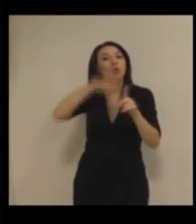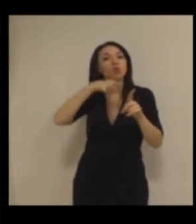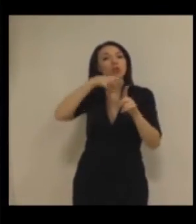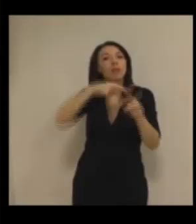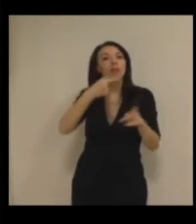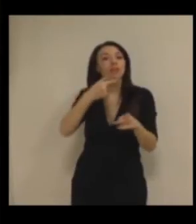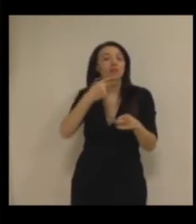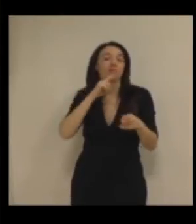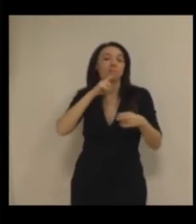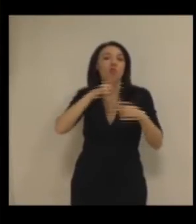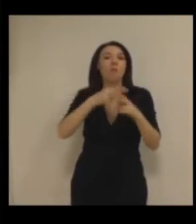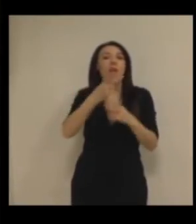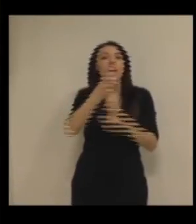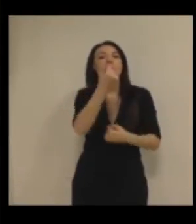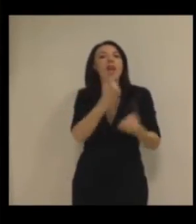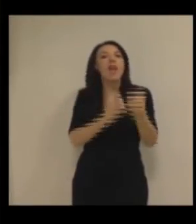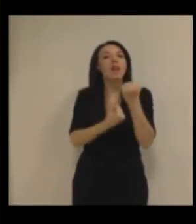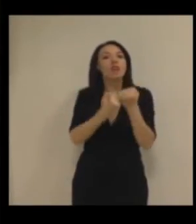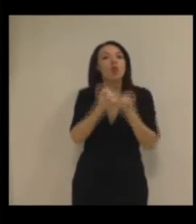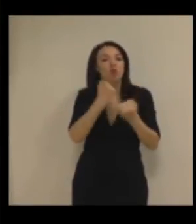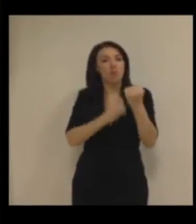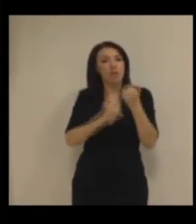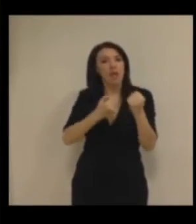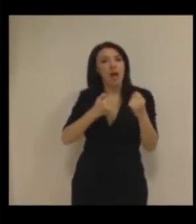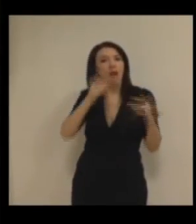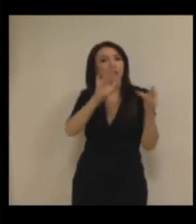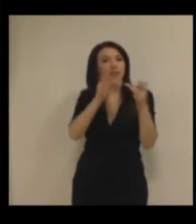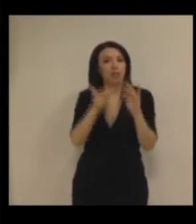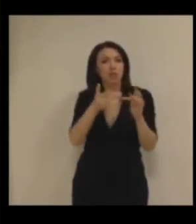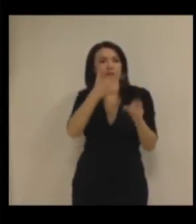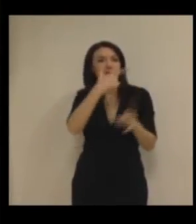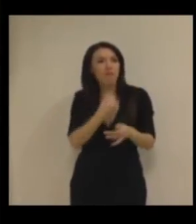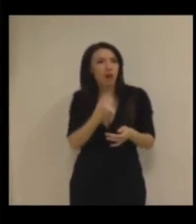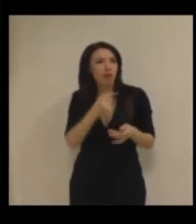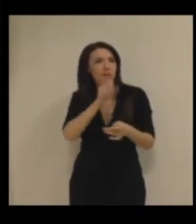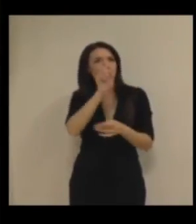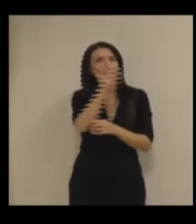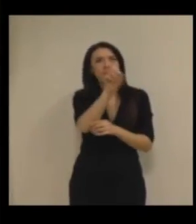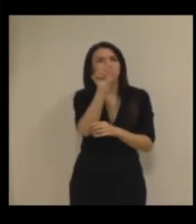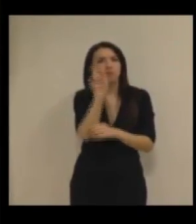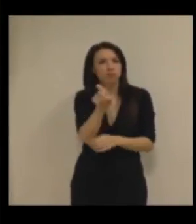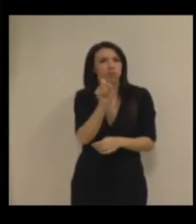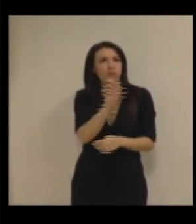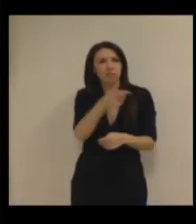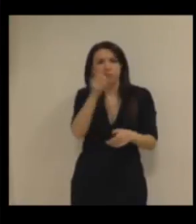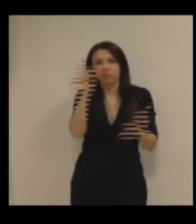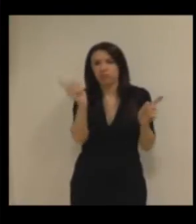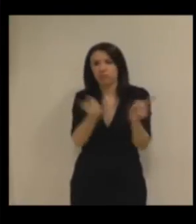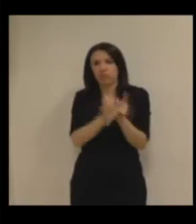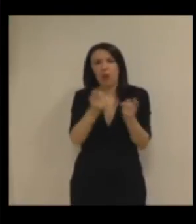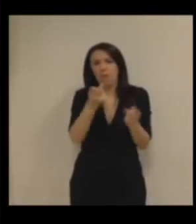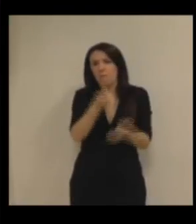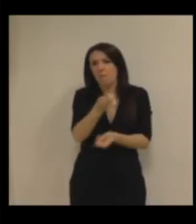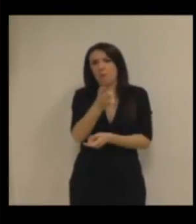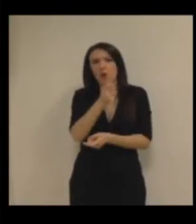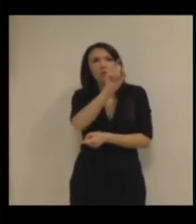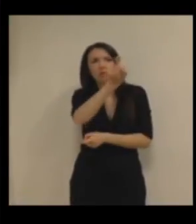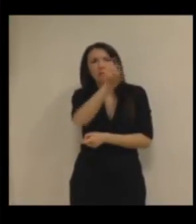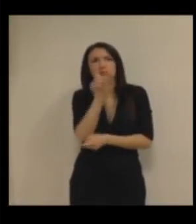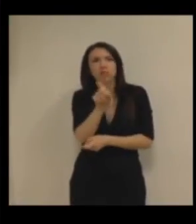economía en la interacción, es que tú fácilmente, con poca interacción, con pocos clics, como decía